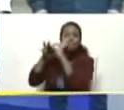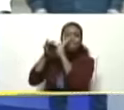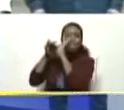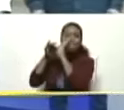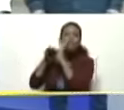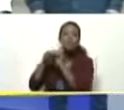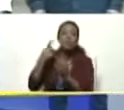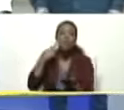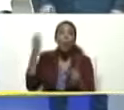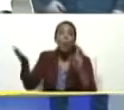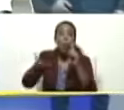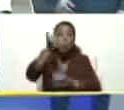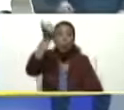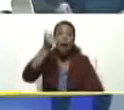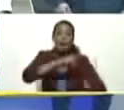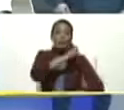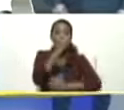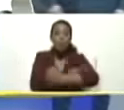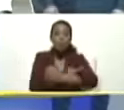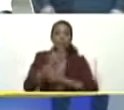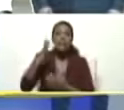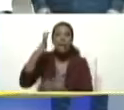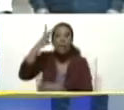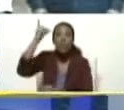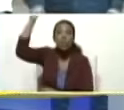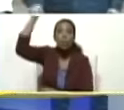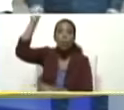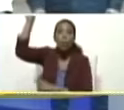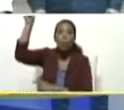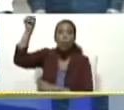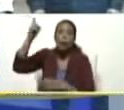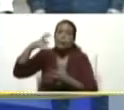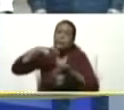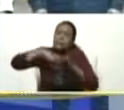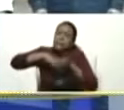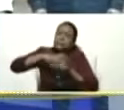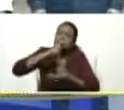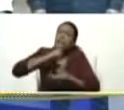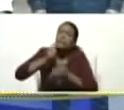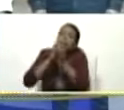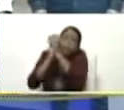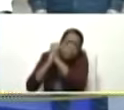Me he encontrado con la fuerza de Dios en los momentos de mayor dificultad.